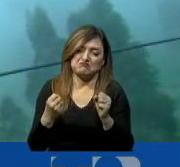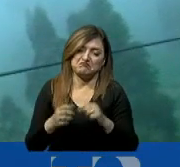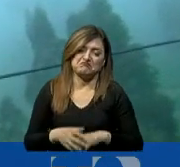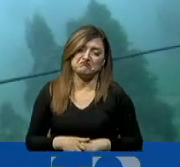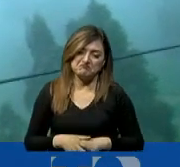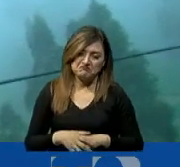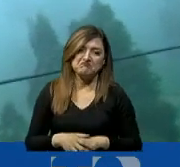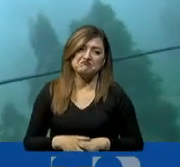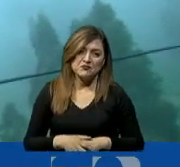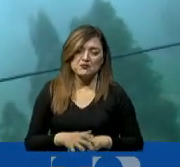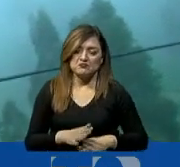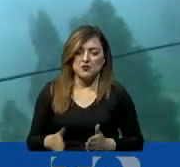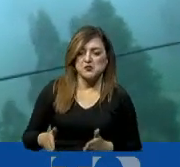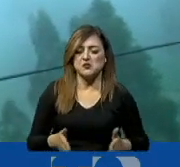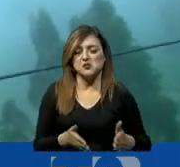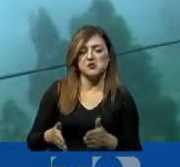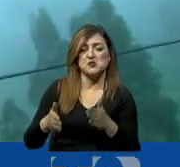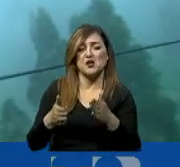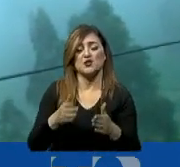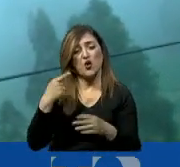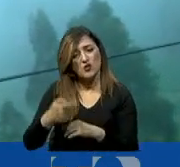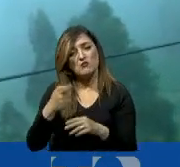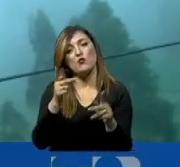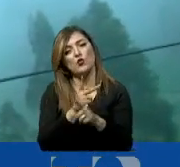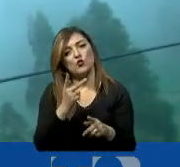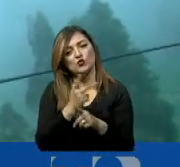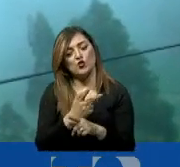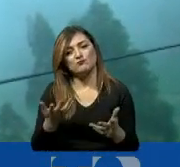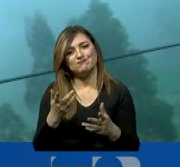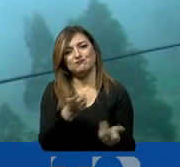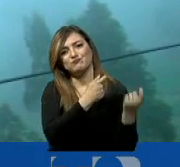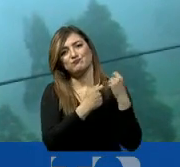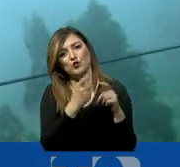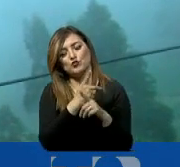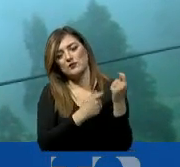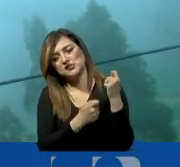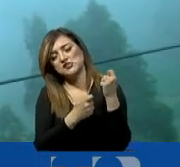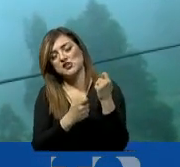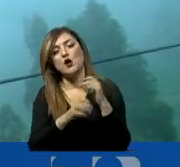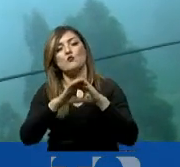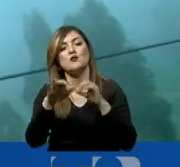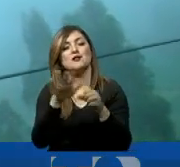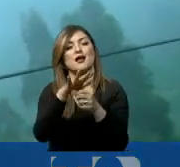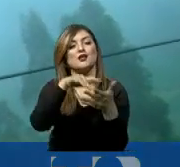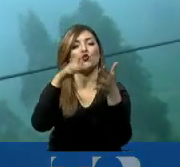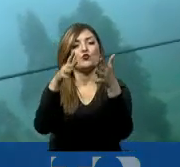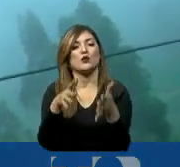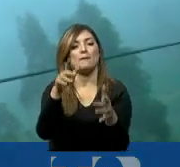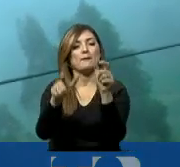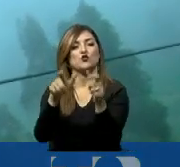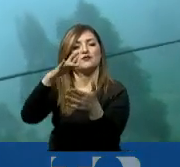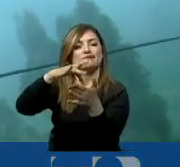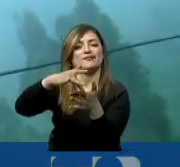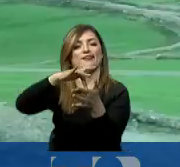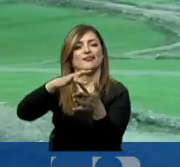Aquí a nivel de esta vía salen productores, asimismo buses cargados de estudiantes con personas y corriendo